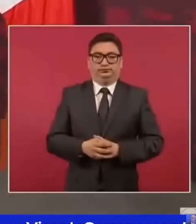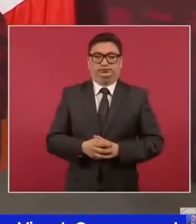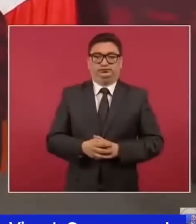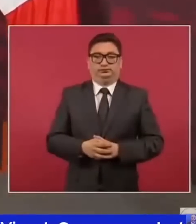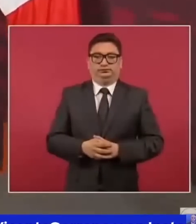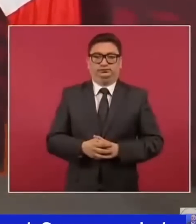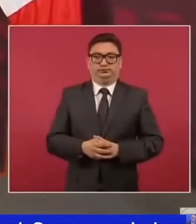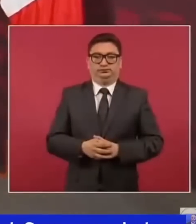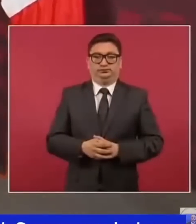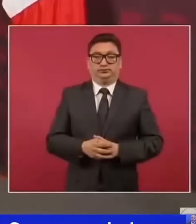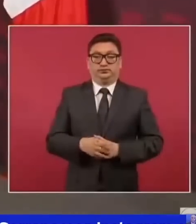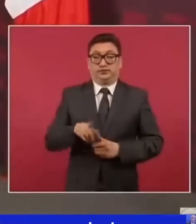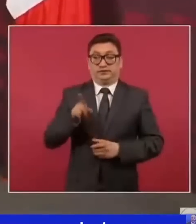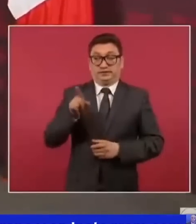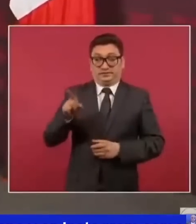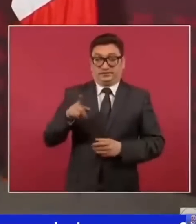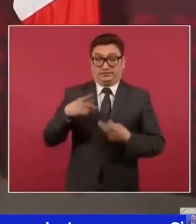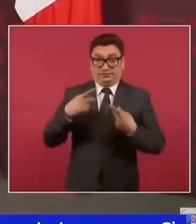puede el acusado